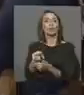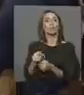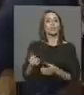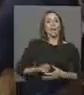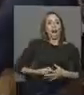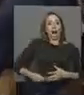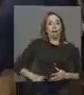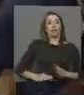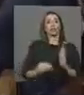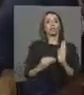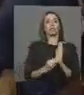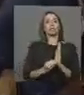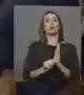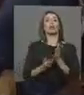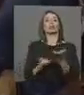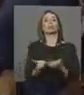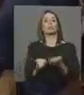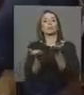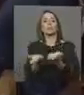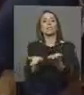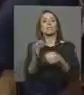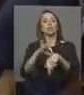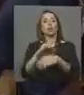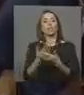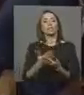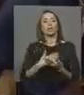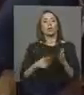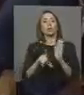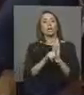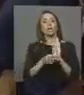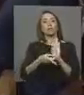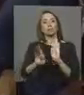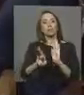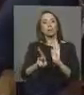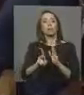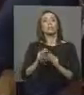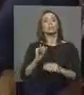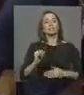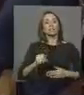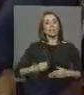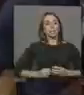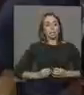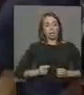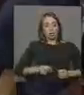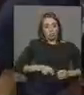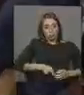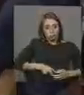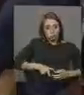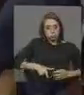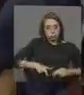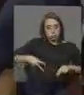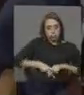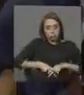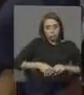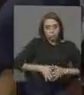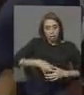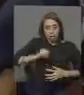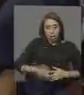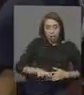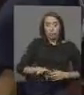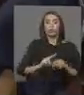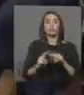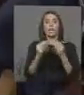una prestación de salud legalizada a fin de que la interrupción del embarazo se haga de forma segura, con buenas prácticas, en